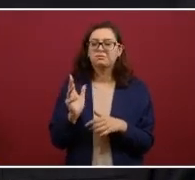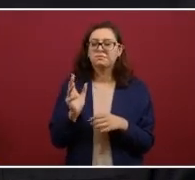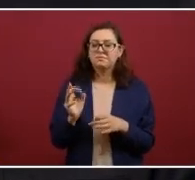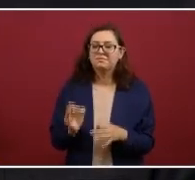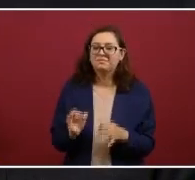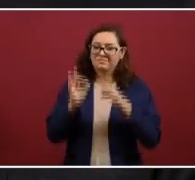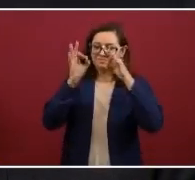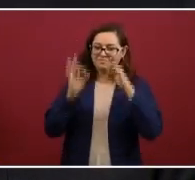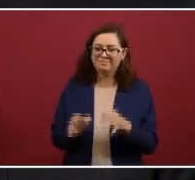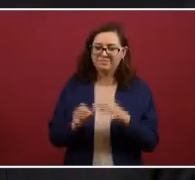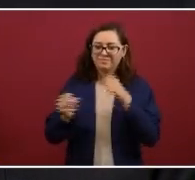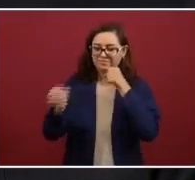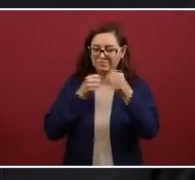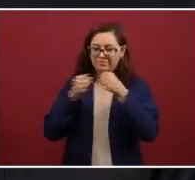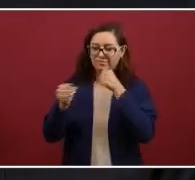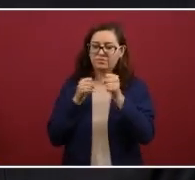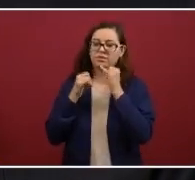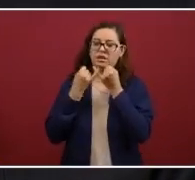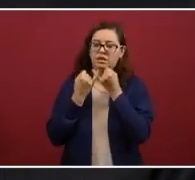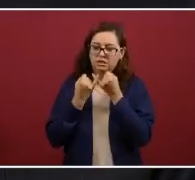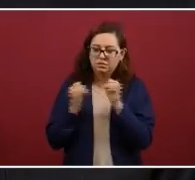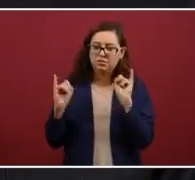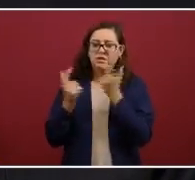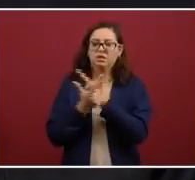prensa independiente, libre, profesional,